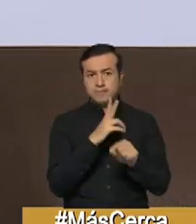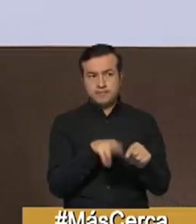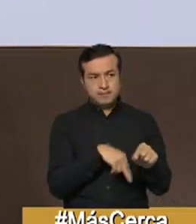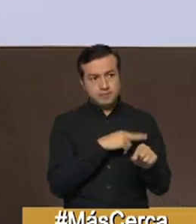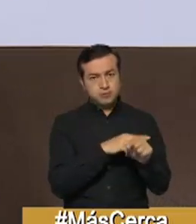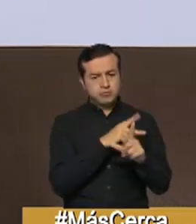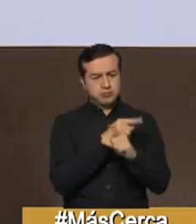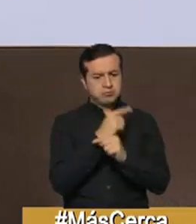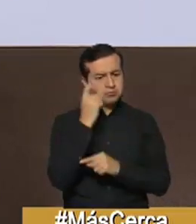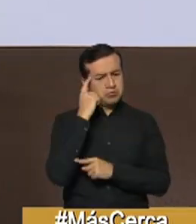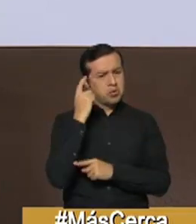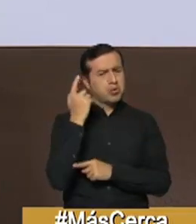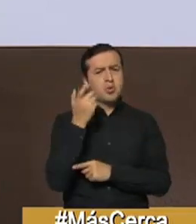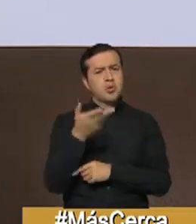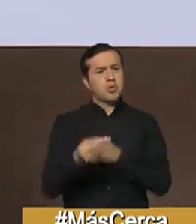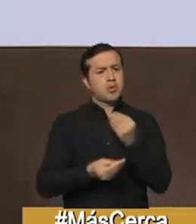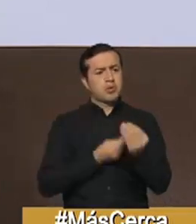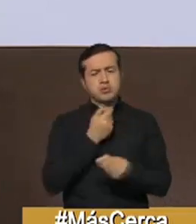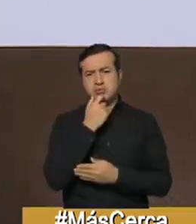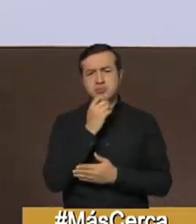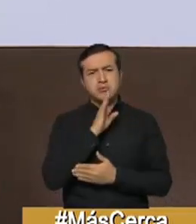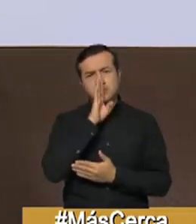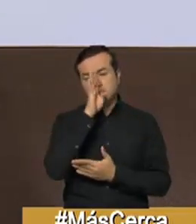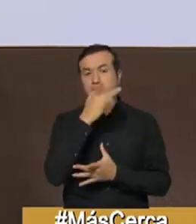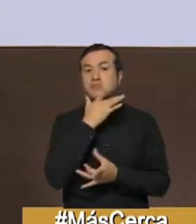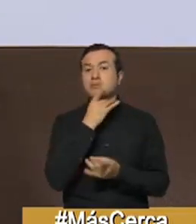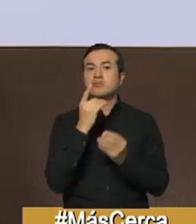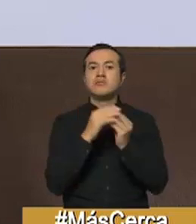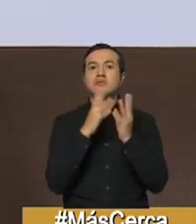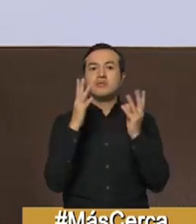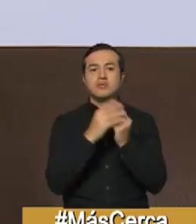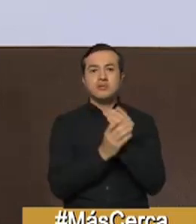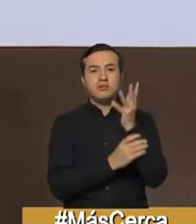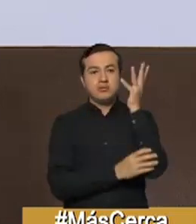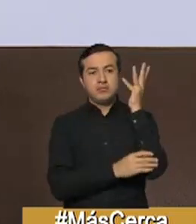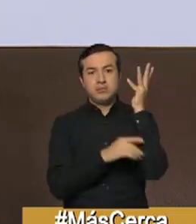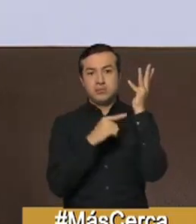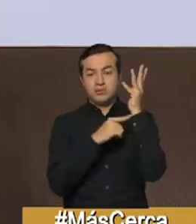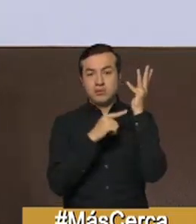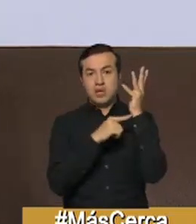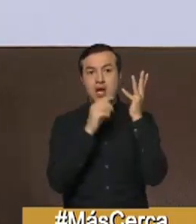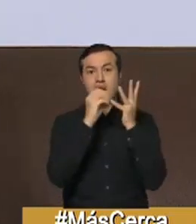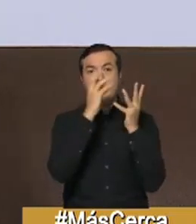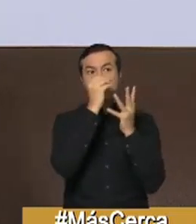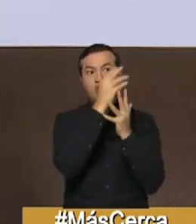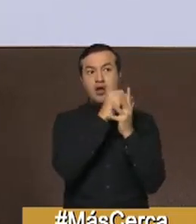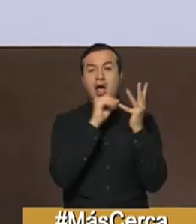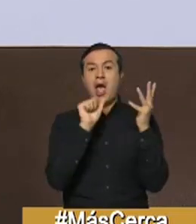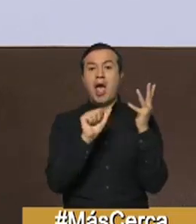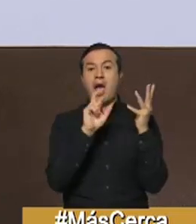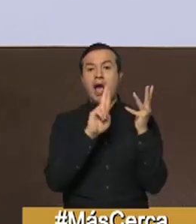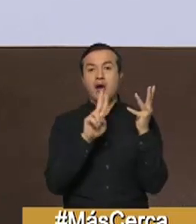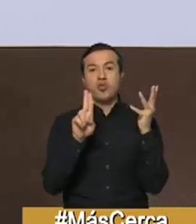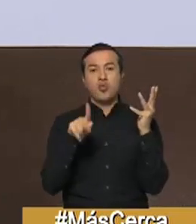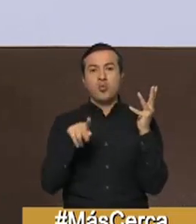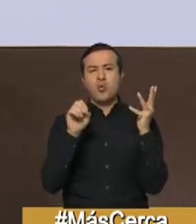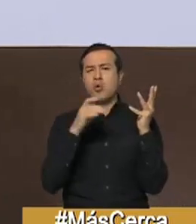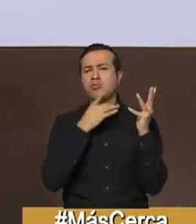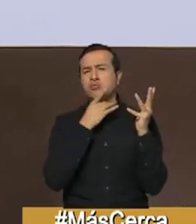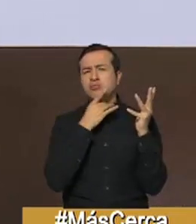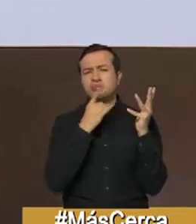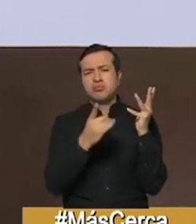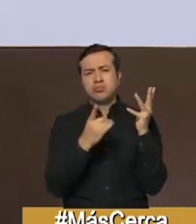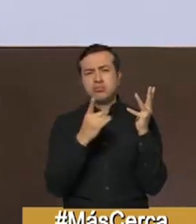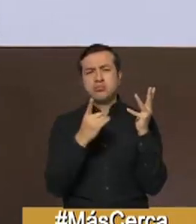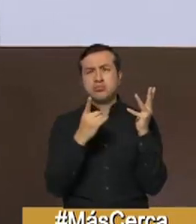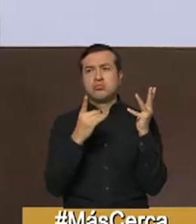normalmente y siempre me había obviamente llamado la atención los arupos en esta época en Quito y que son muy pocos